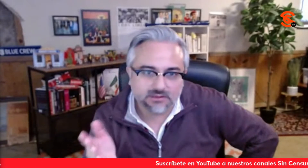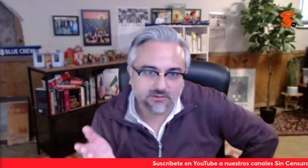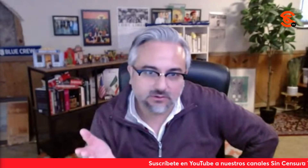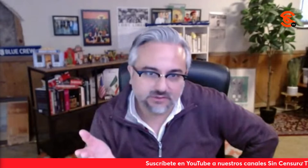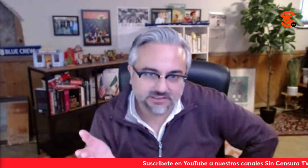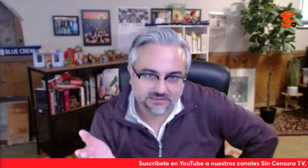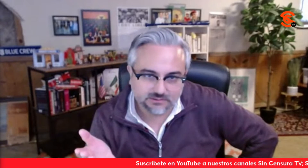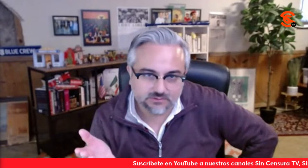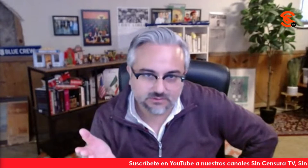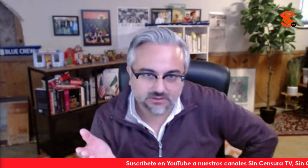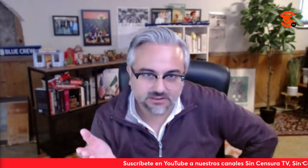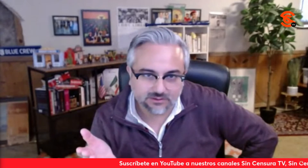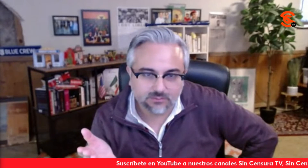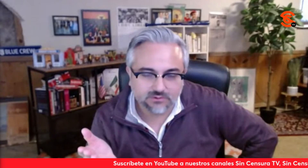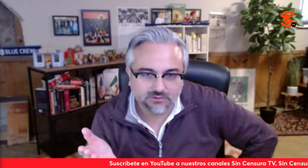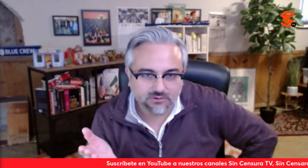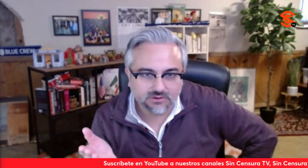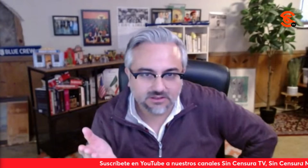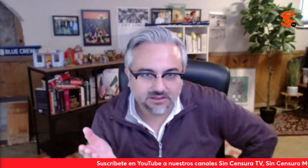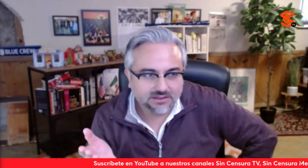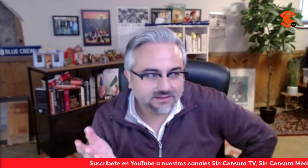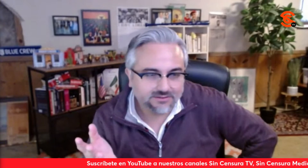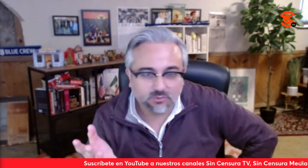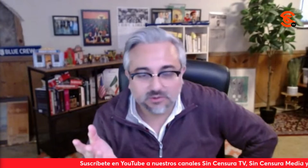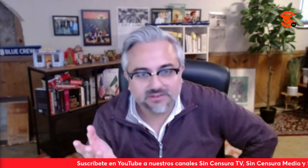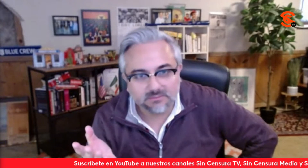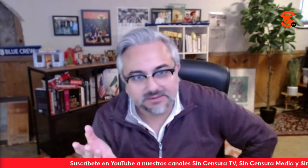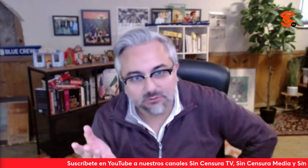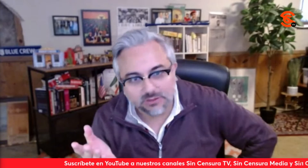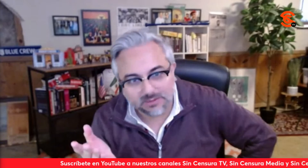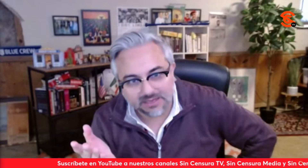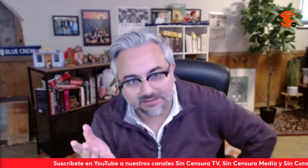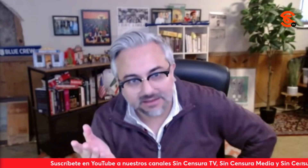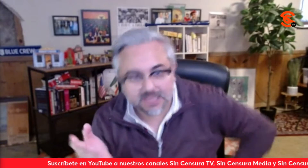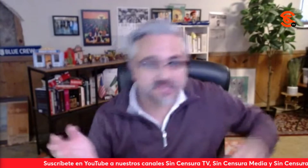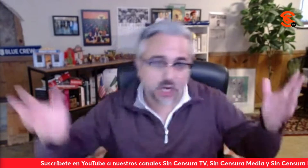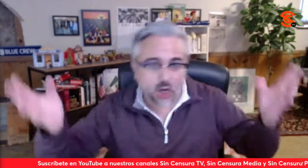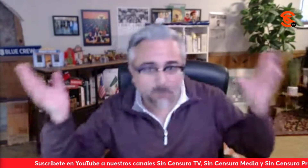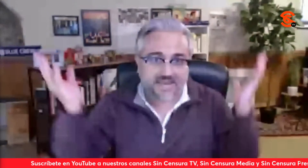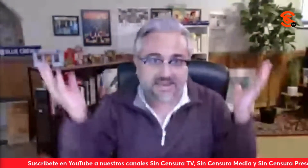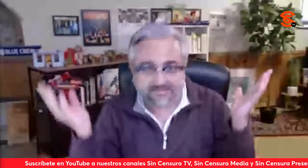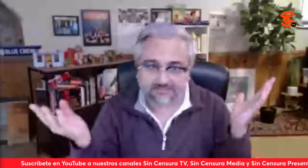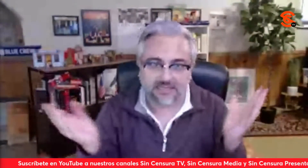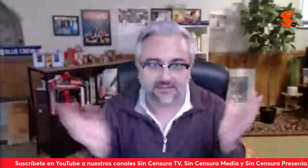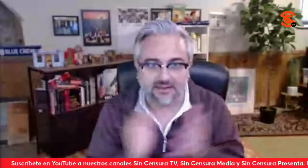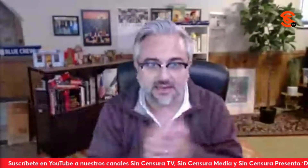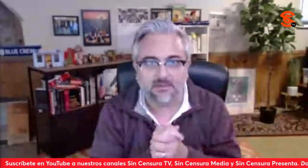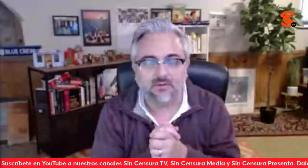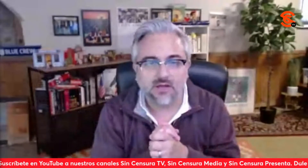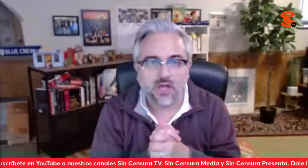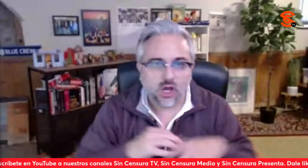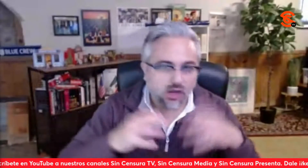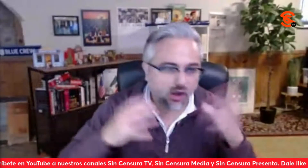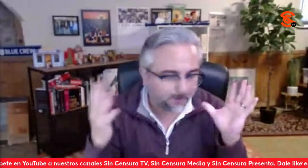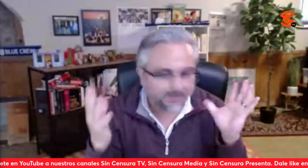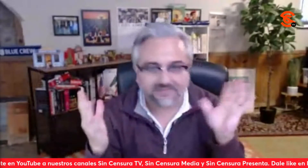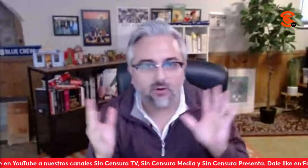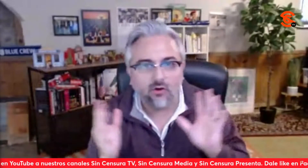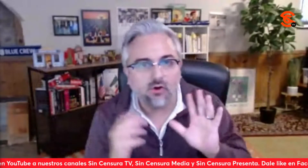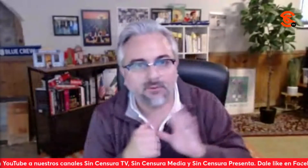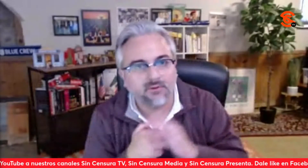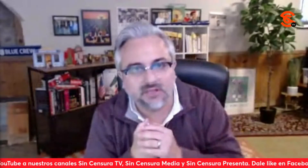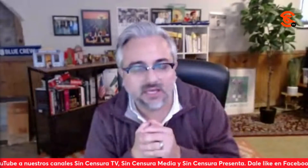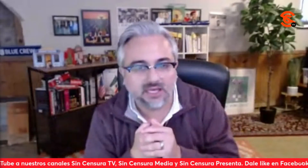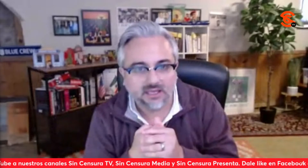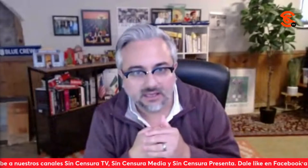es el argumento de los fachitos y de la oposición, que supuestamente es una venganza de López, así le llaman, ¿no? López